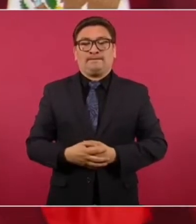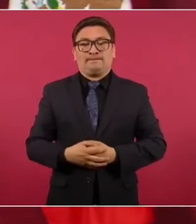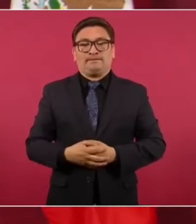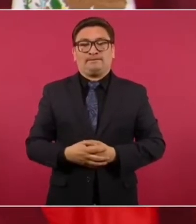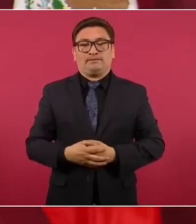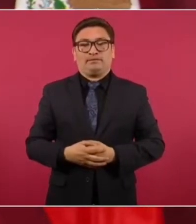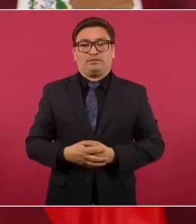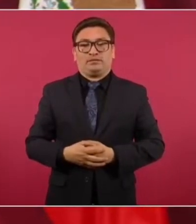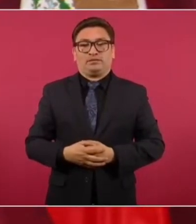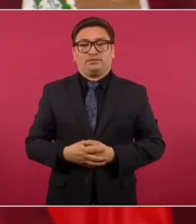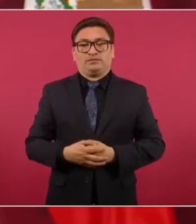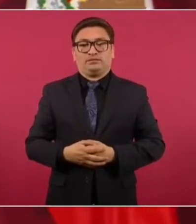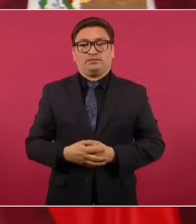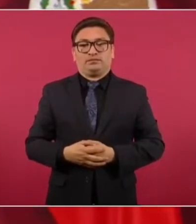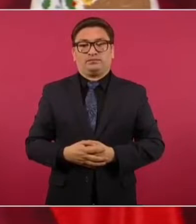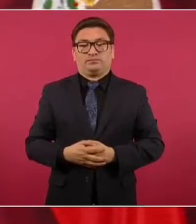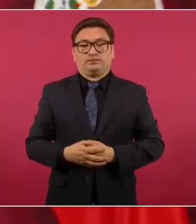y que